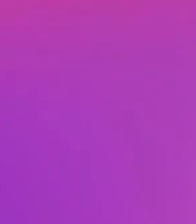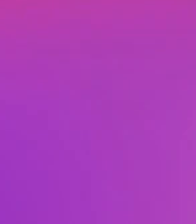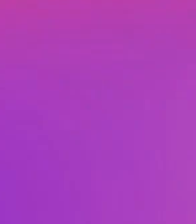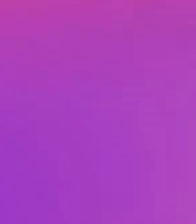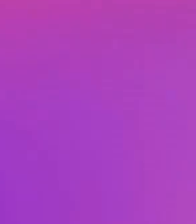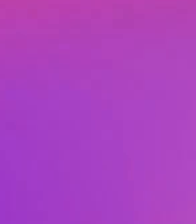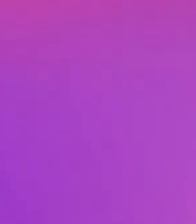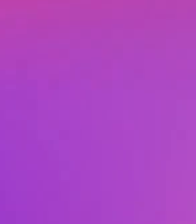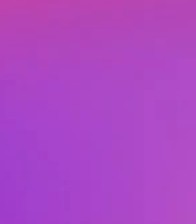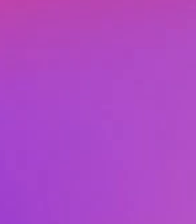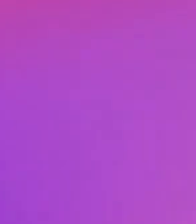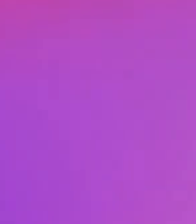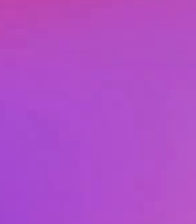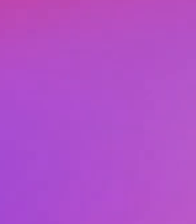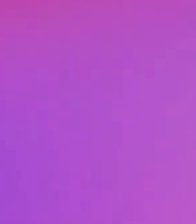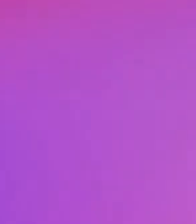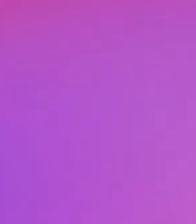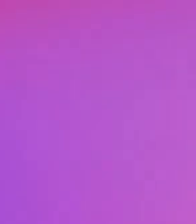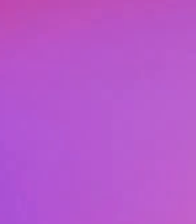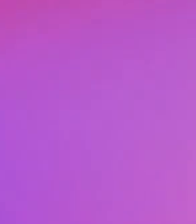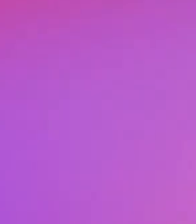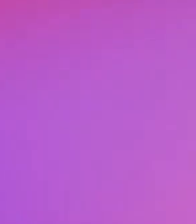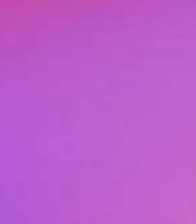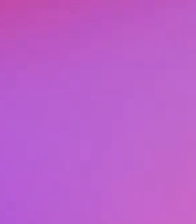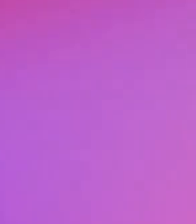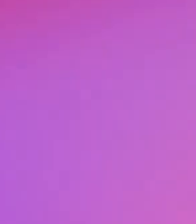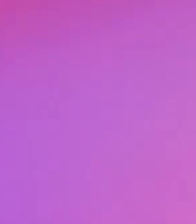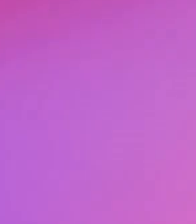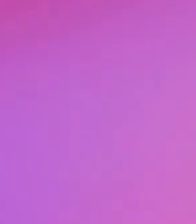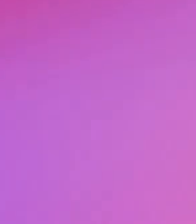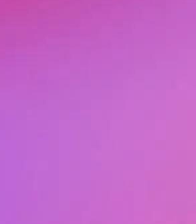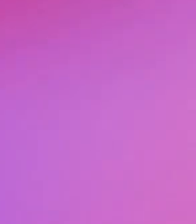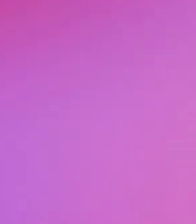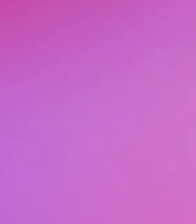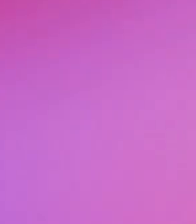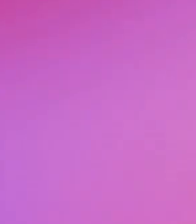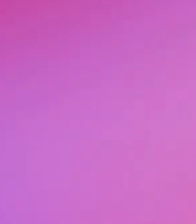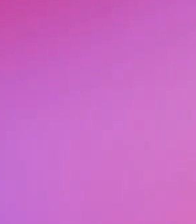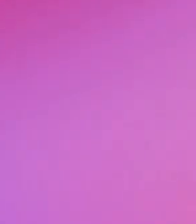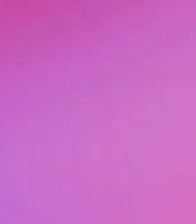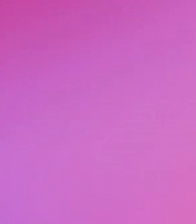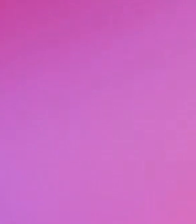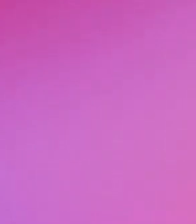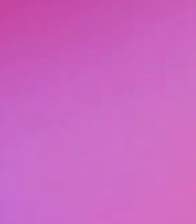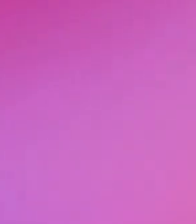conalitec.cep.gov.mx. Y recuerda que también cuentas con el sitio